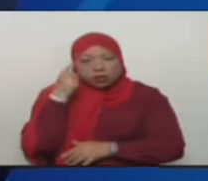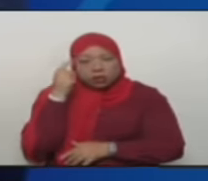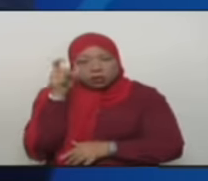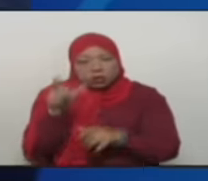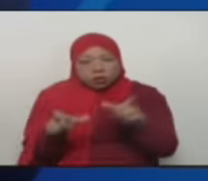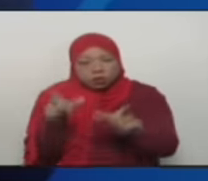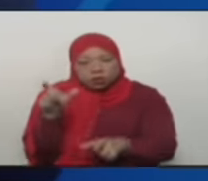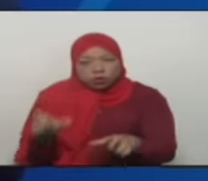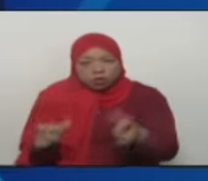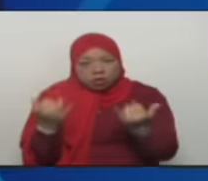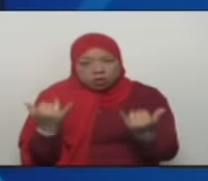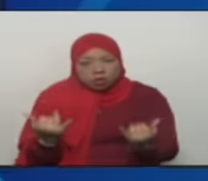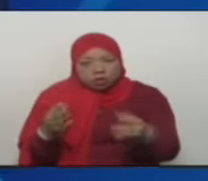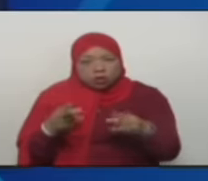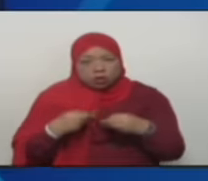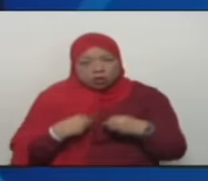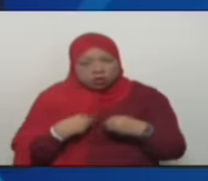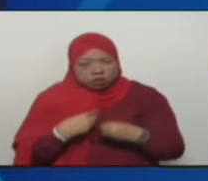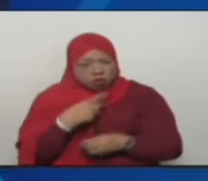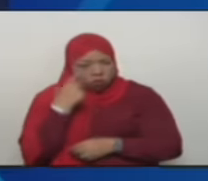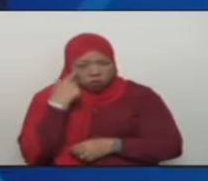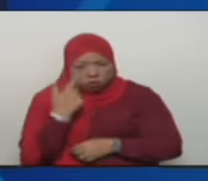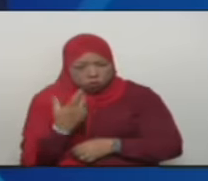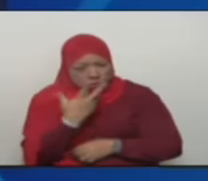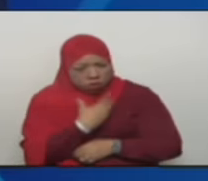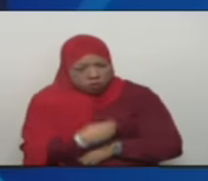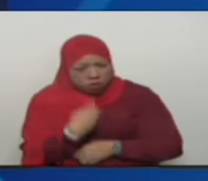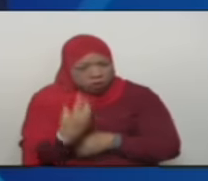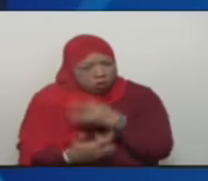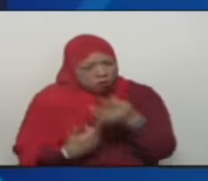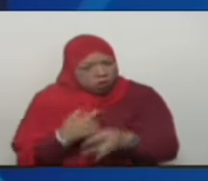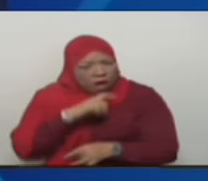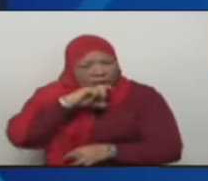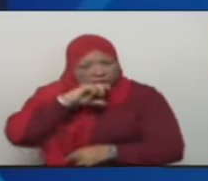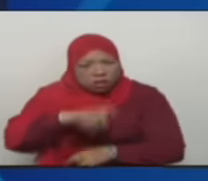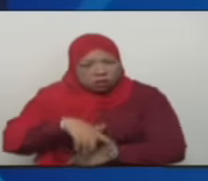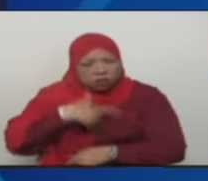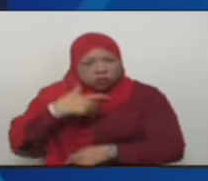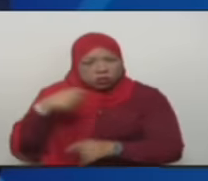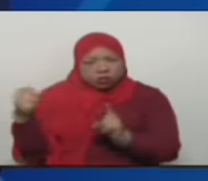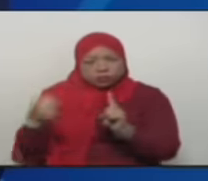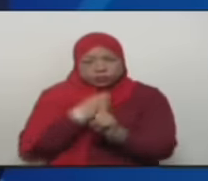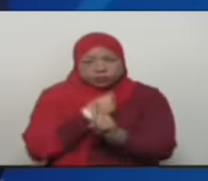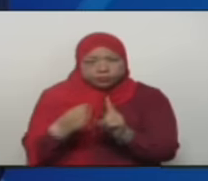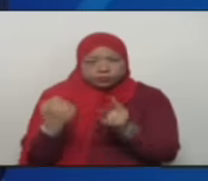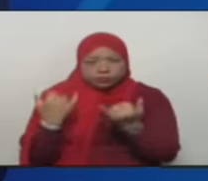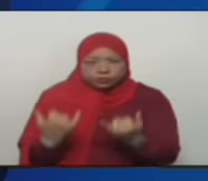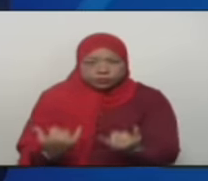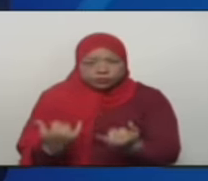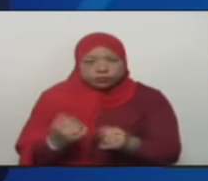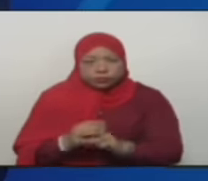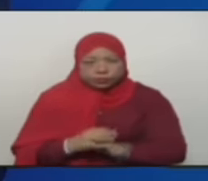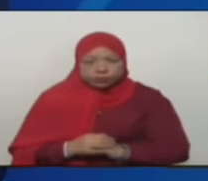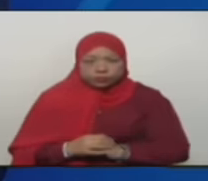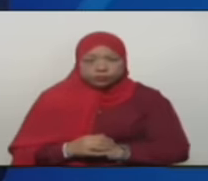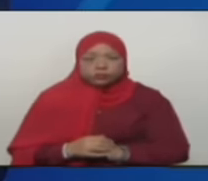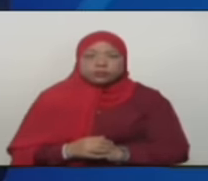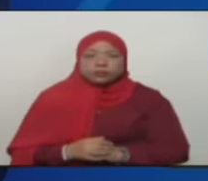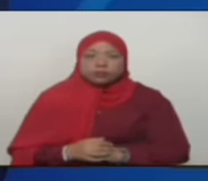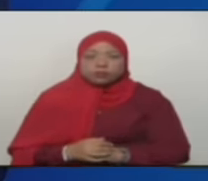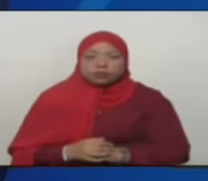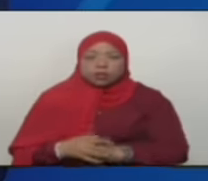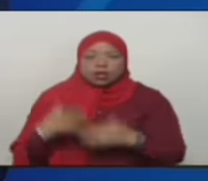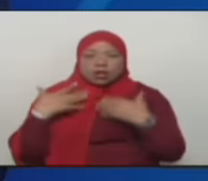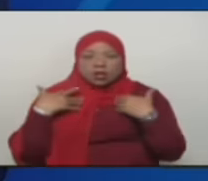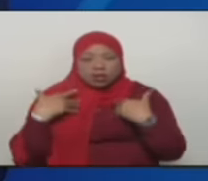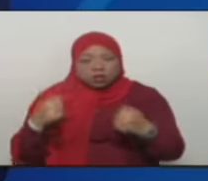personas hoy a sí mismas no se reconocen de dónde les salió el odio y la violencia. Por eso yo hablo de sanar la